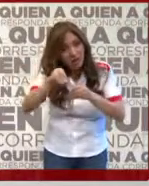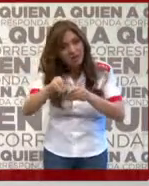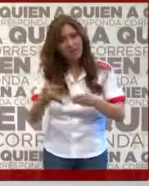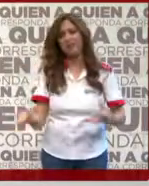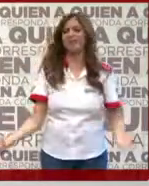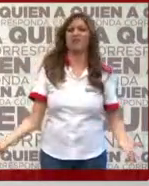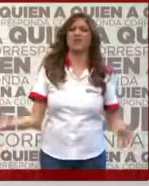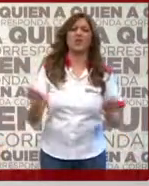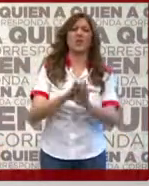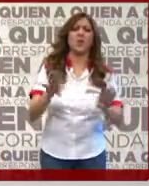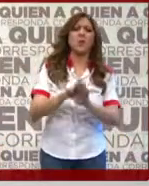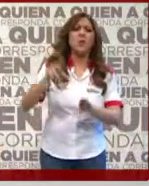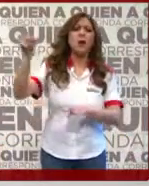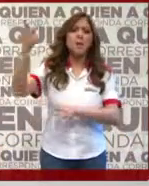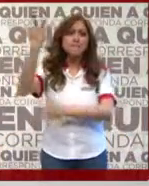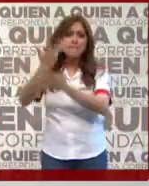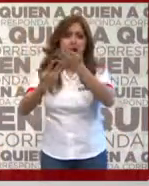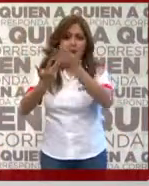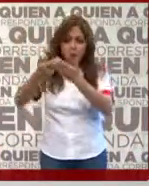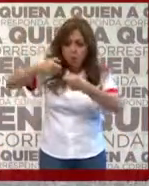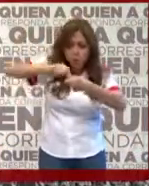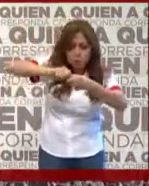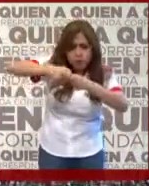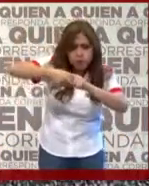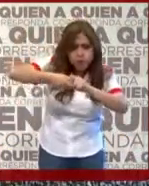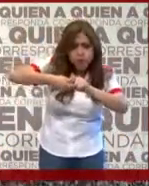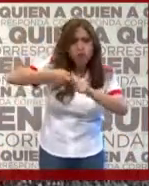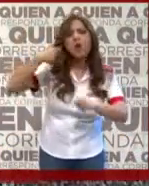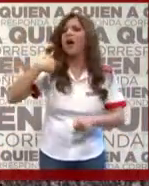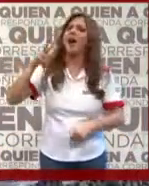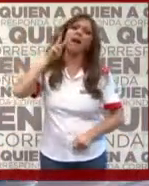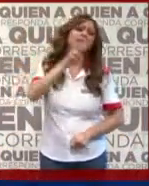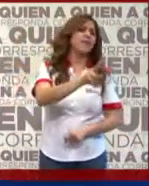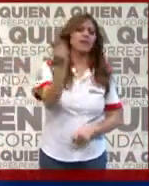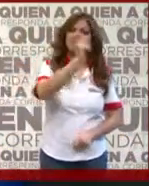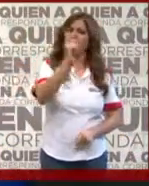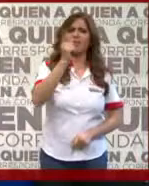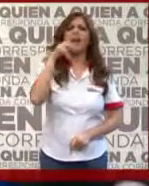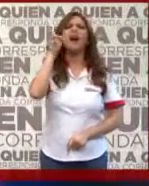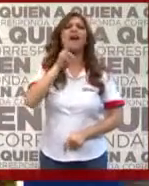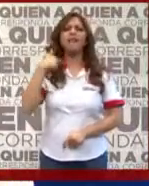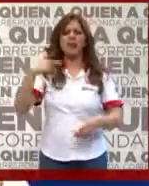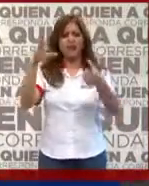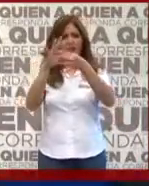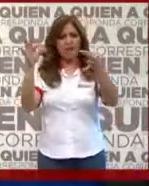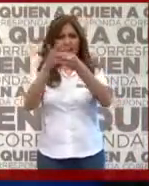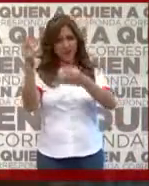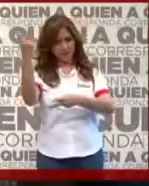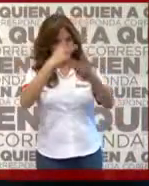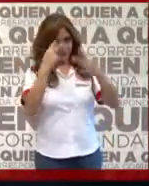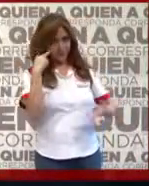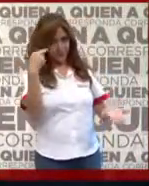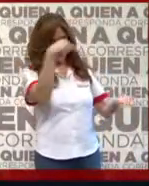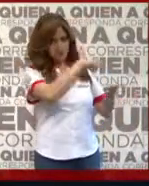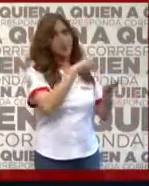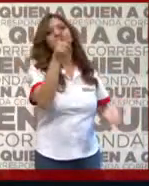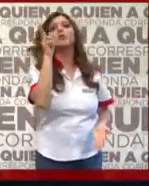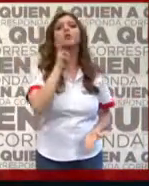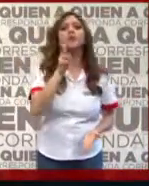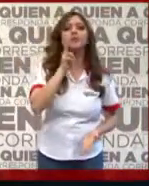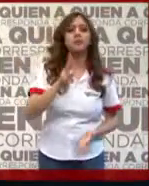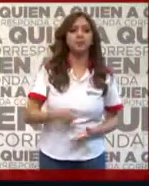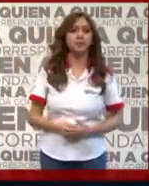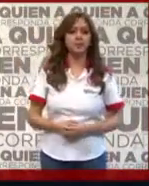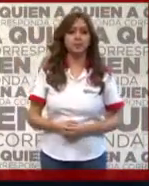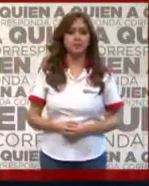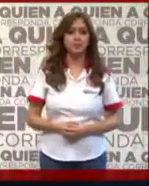es hecho a mano, pero realmente dedicando todos los condimentos, como debe ser. Por favor, ven para que lo pruebes. No, yo ya.